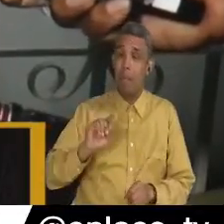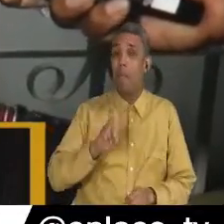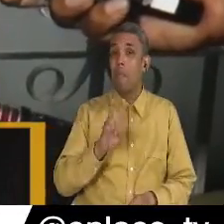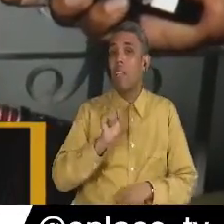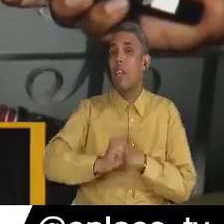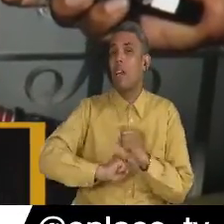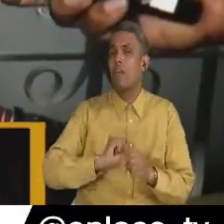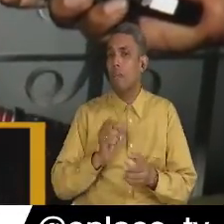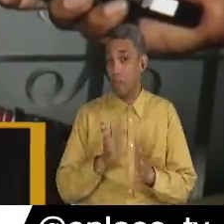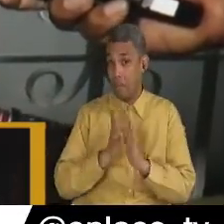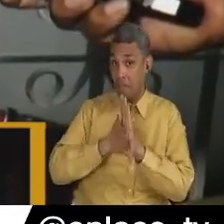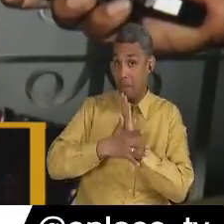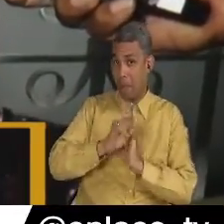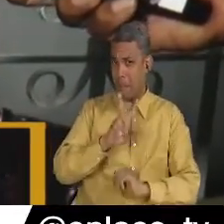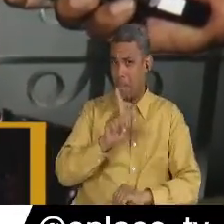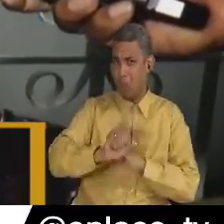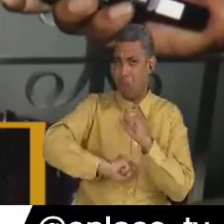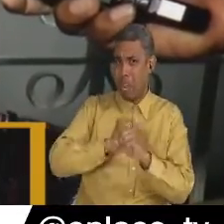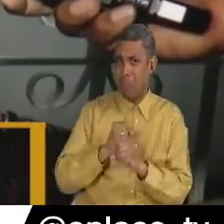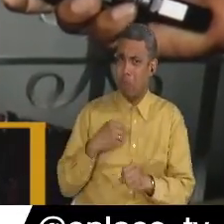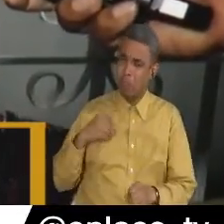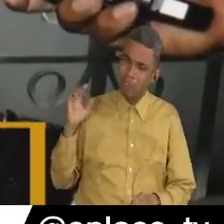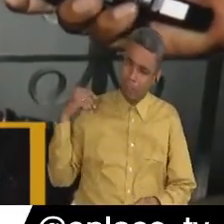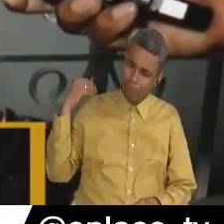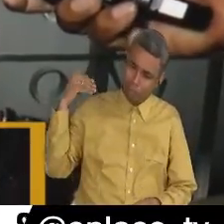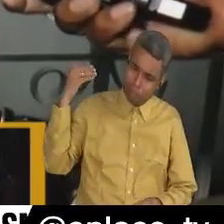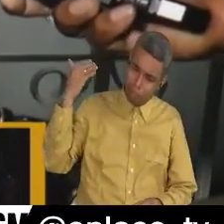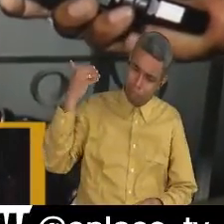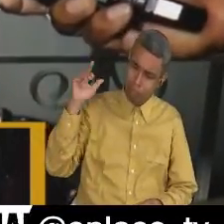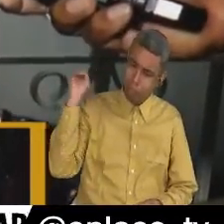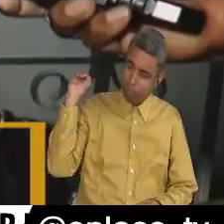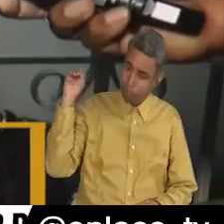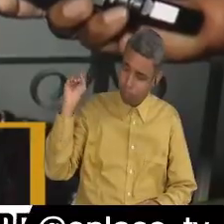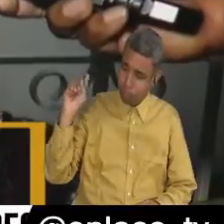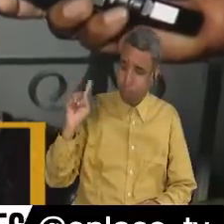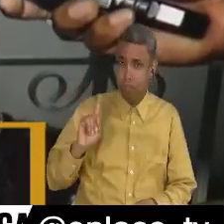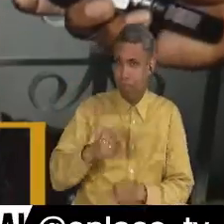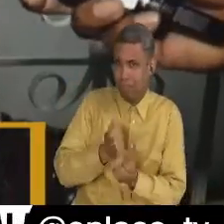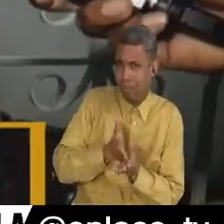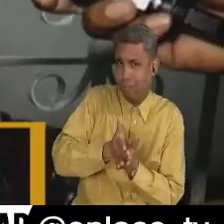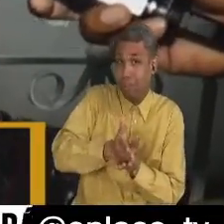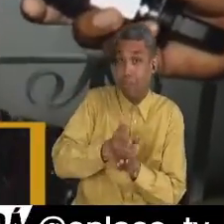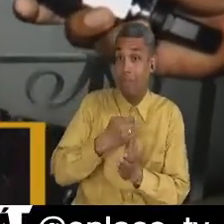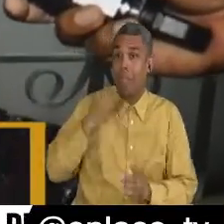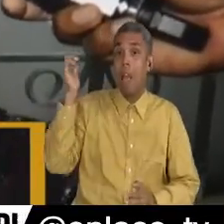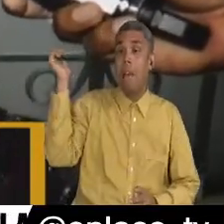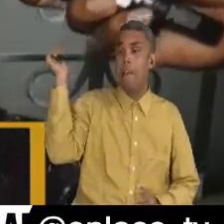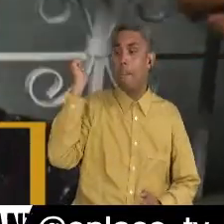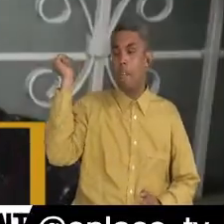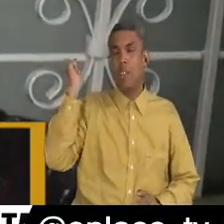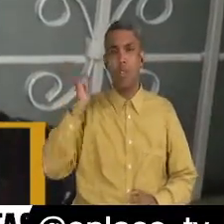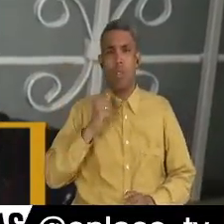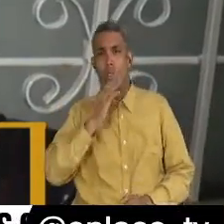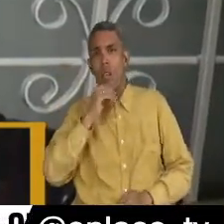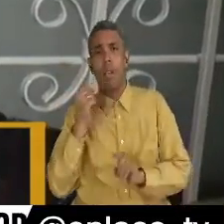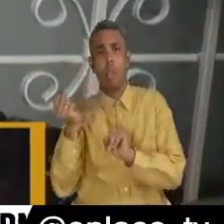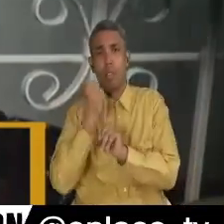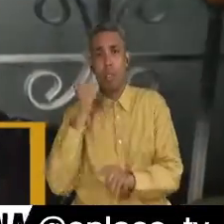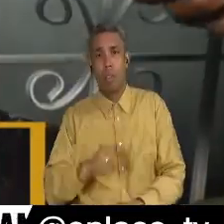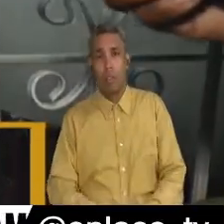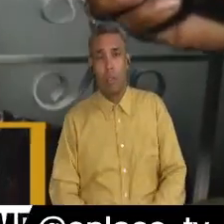21 años con fecha interrumpida. Entonces, no, nada. Estamos en esa vuelta. Y no. ¿No lo ha pensionado